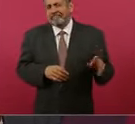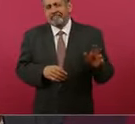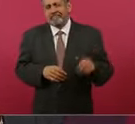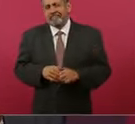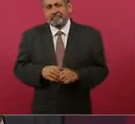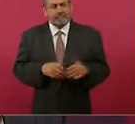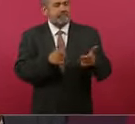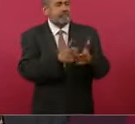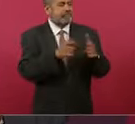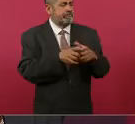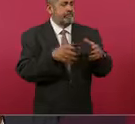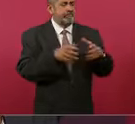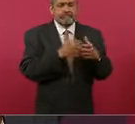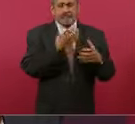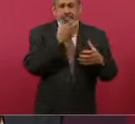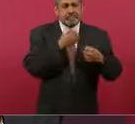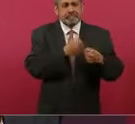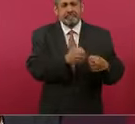del bloque conservador,